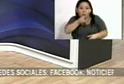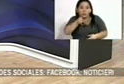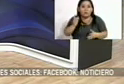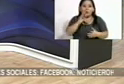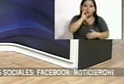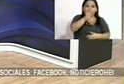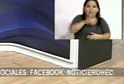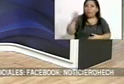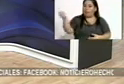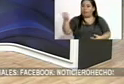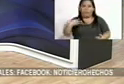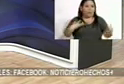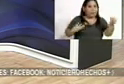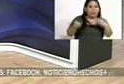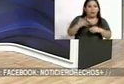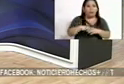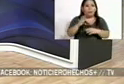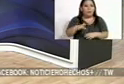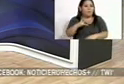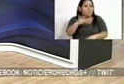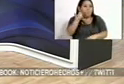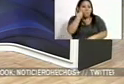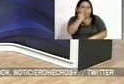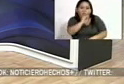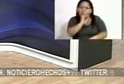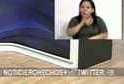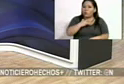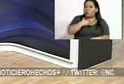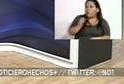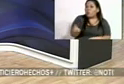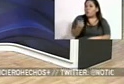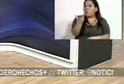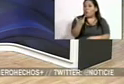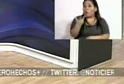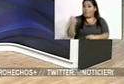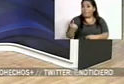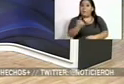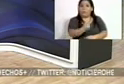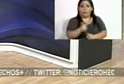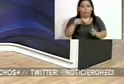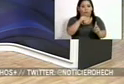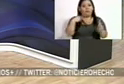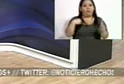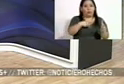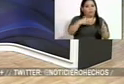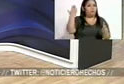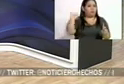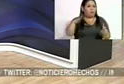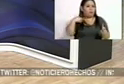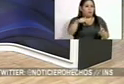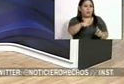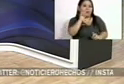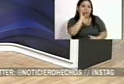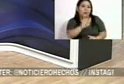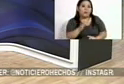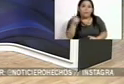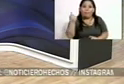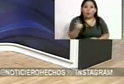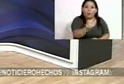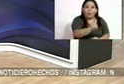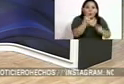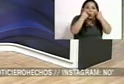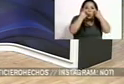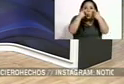está diciendo. Por ejemplo, los nuevos síntomas, algunos expertos en salud hablan de que la mayoría de pacientes presentan ojos